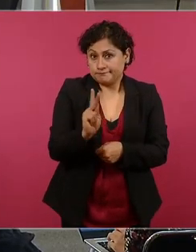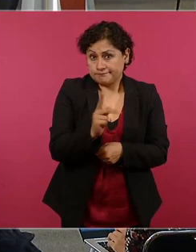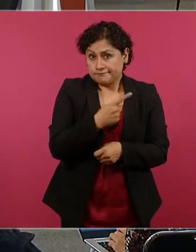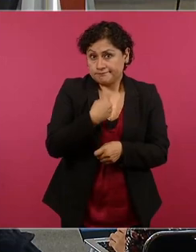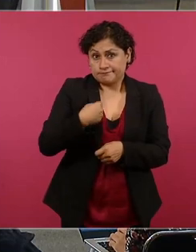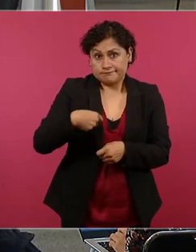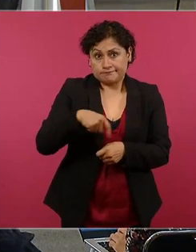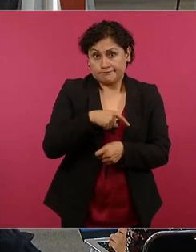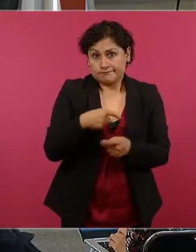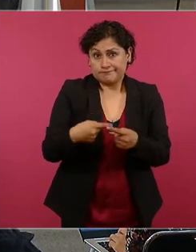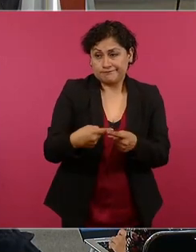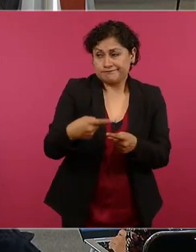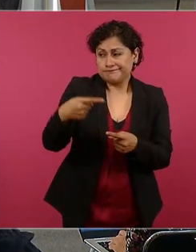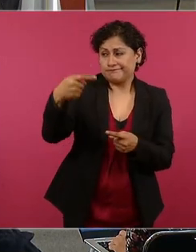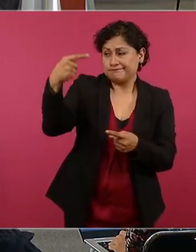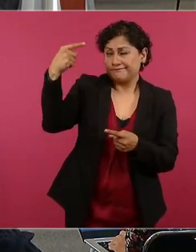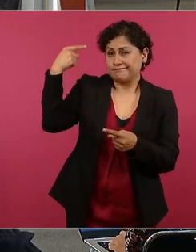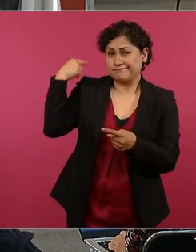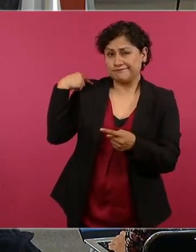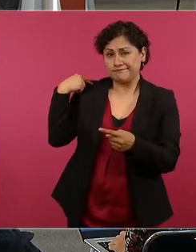siendo agraviados